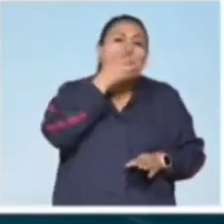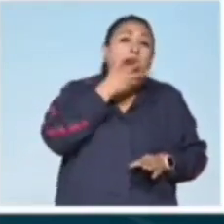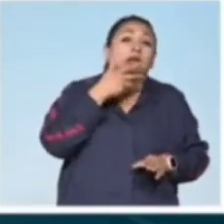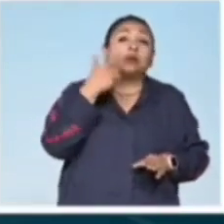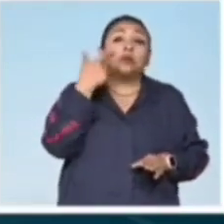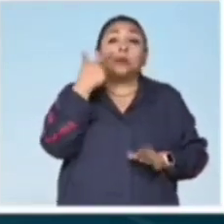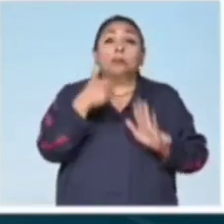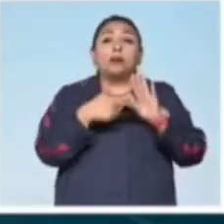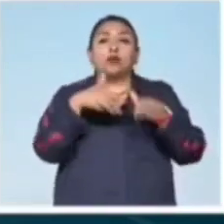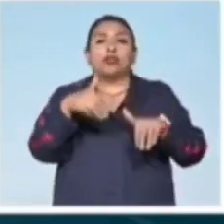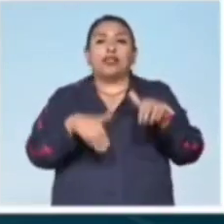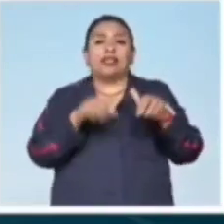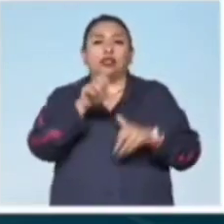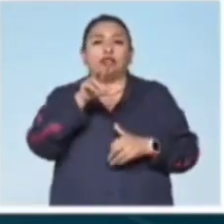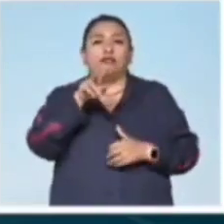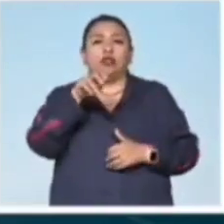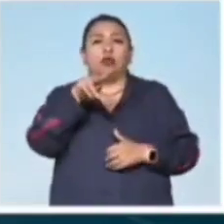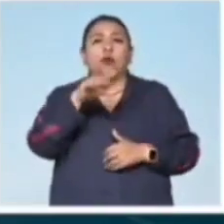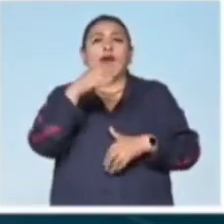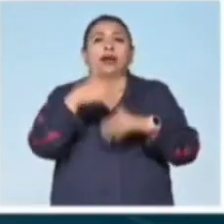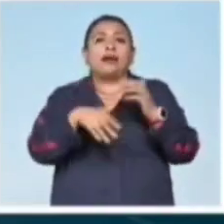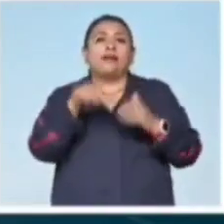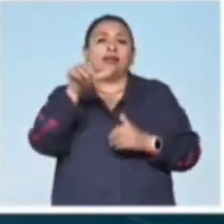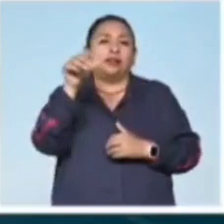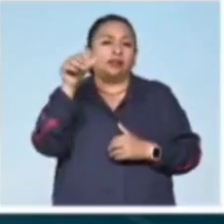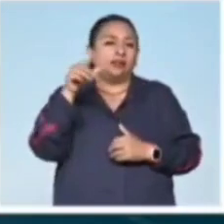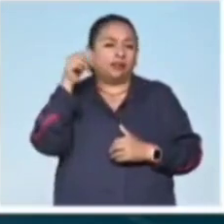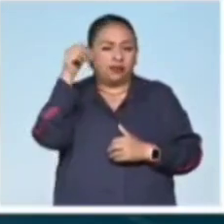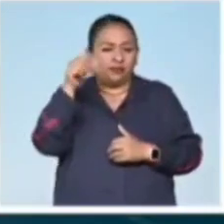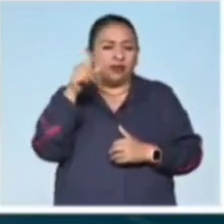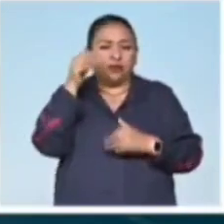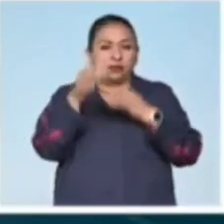se presenta en el Teatro Salvador Novo hasta el 16 de abril.